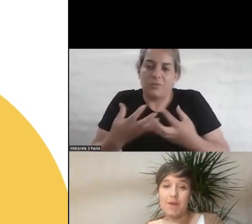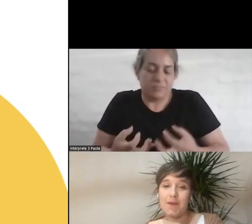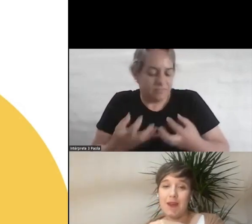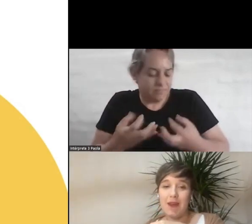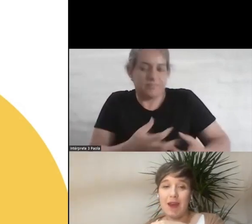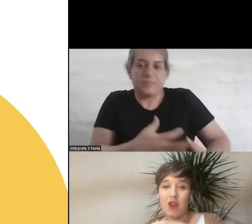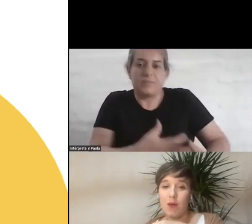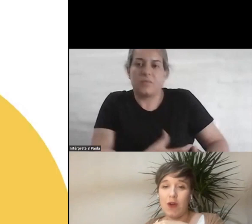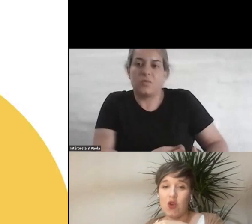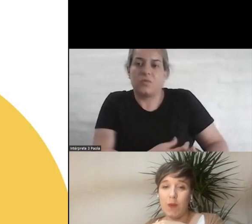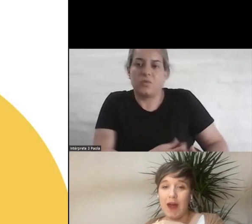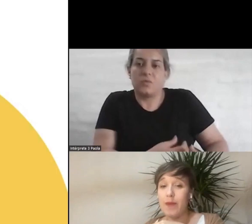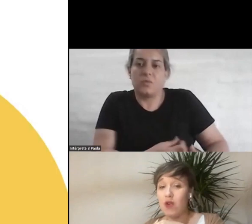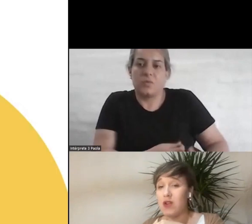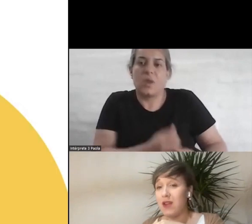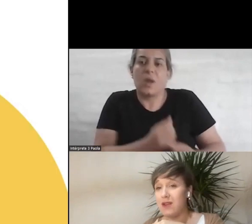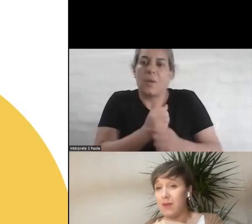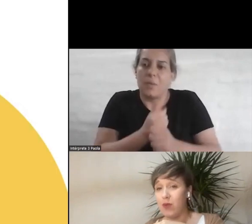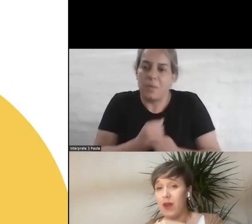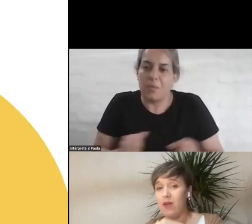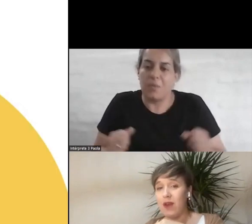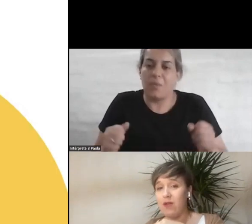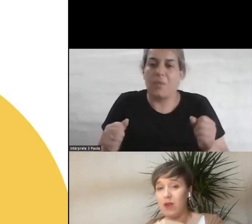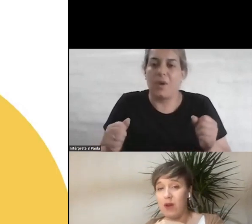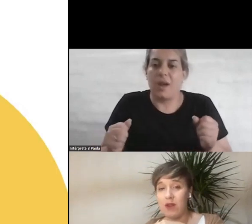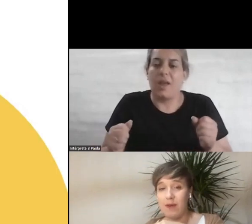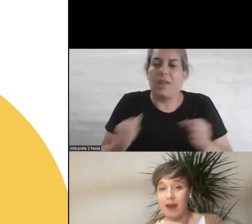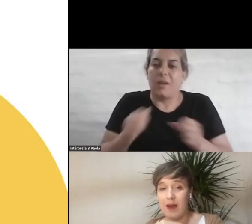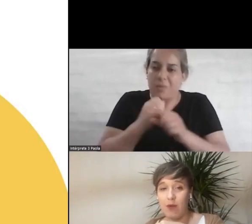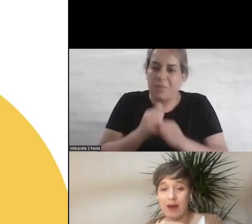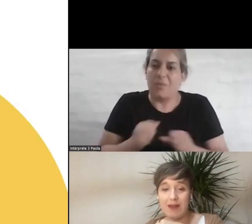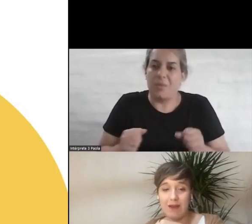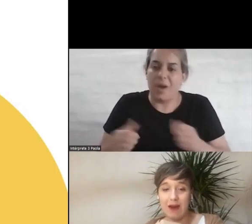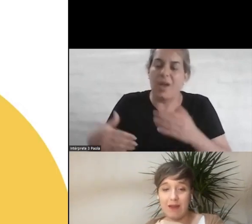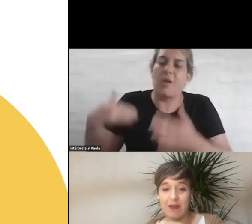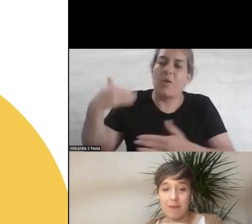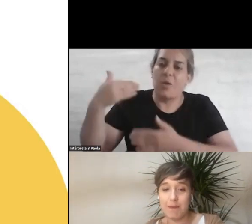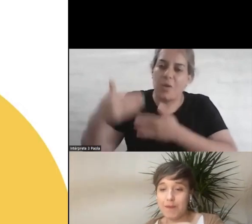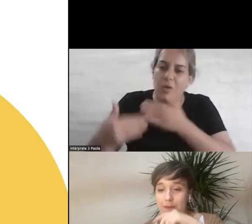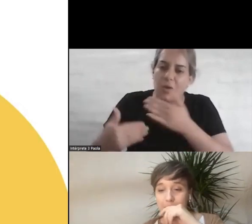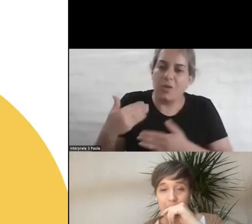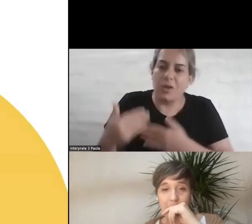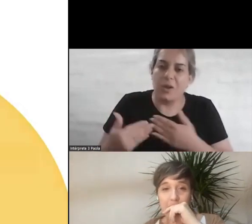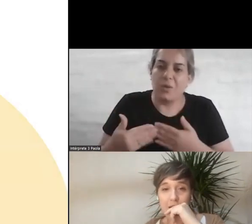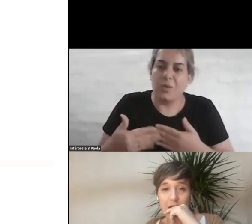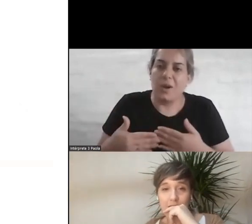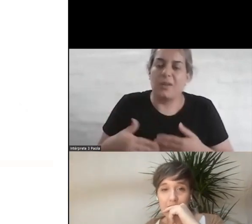que, que tuvieron que superar, pero sí pudieron y continuaron de manera muy gratificante.